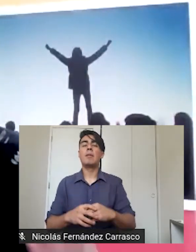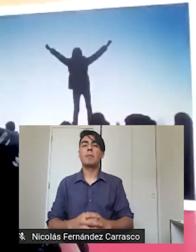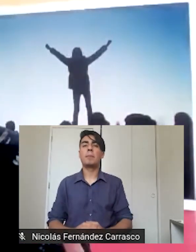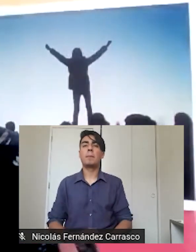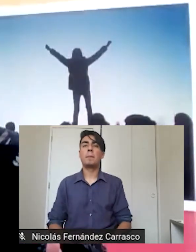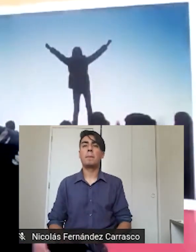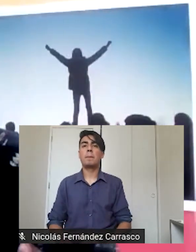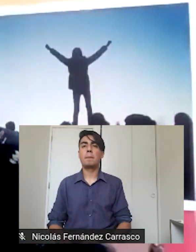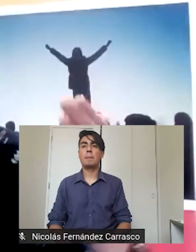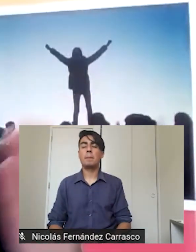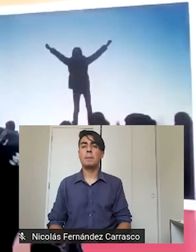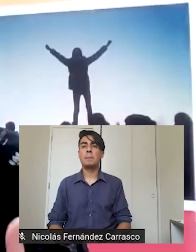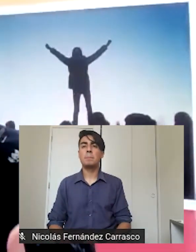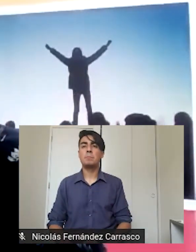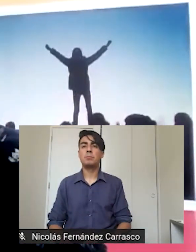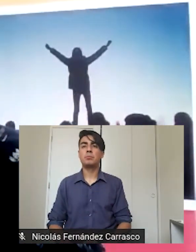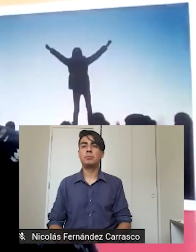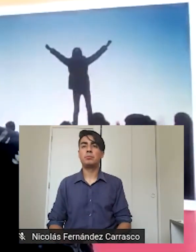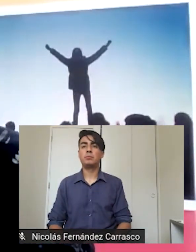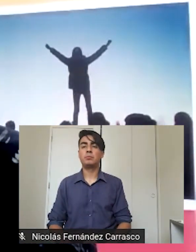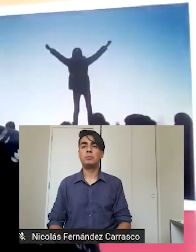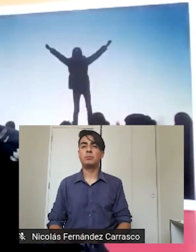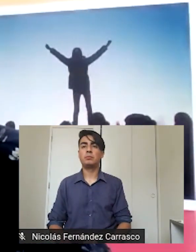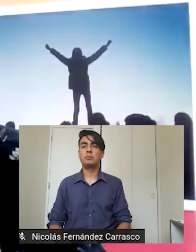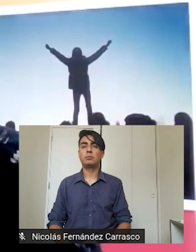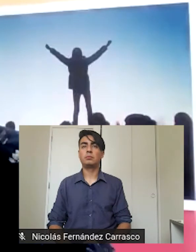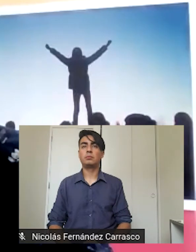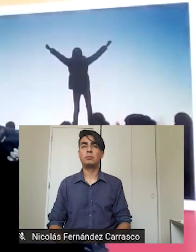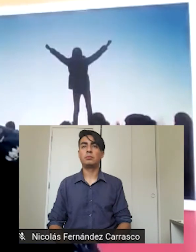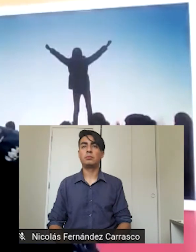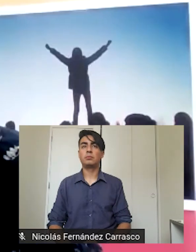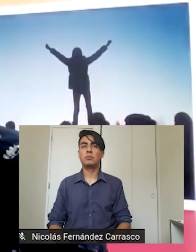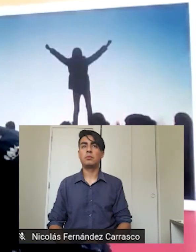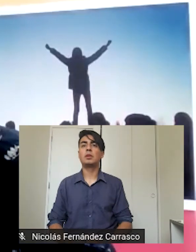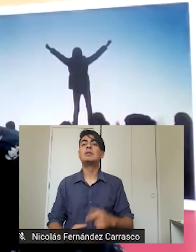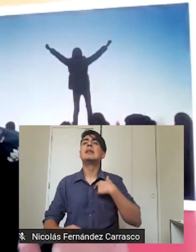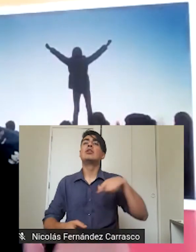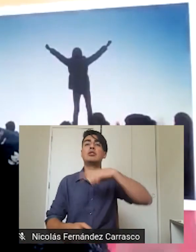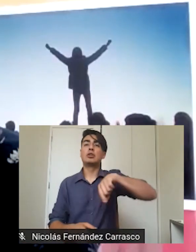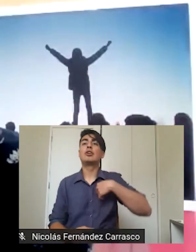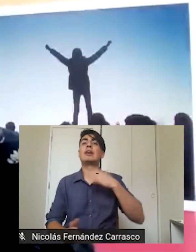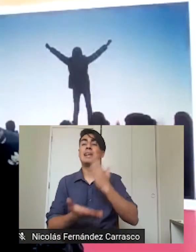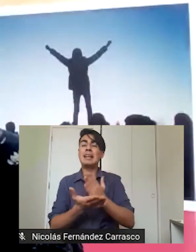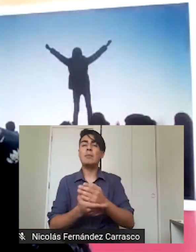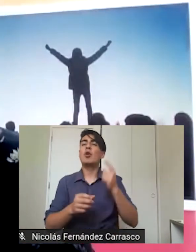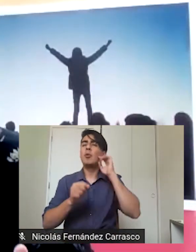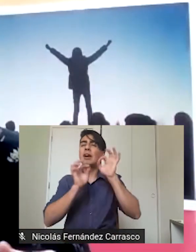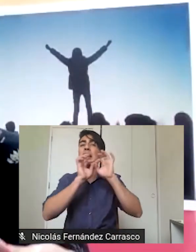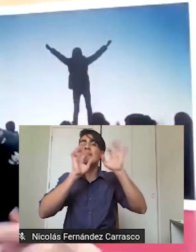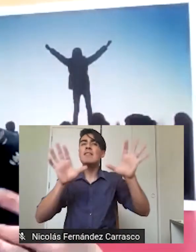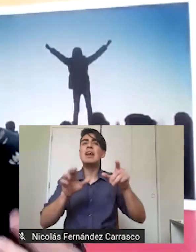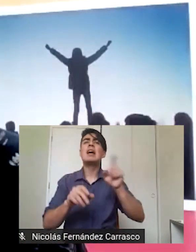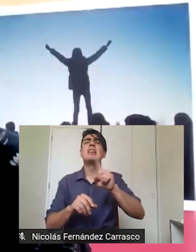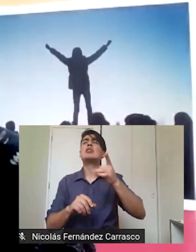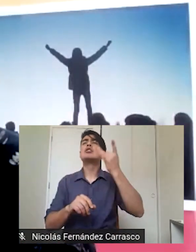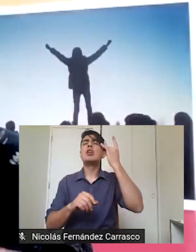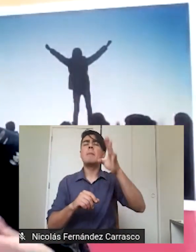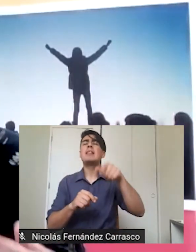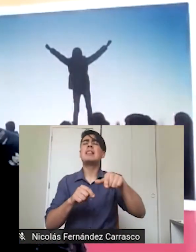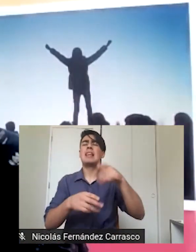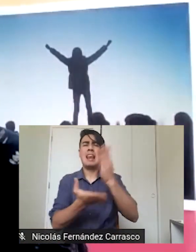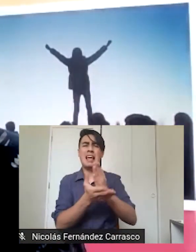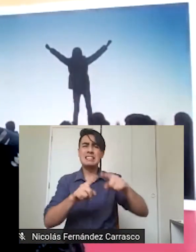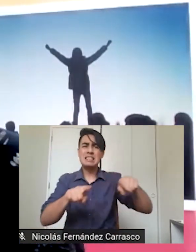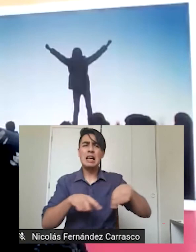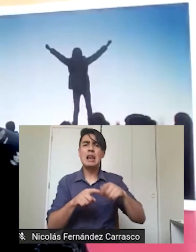cosas cuando pasen en la sala de clases, y algunas veces queremos simplemente clarificar fuertemente que eso no está